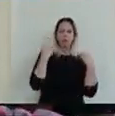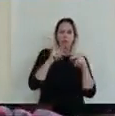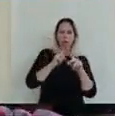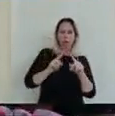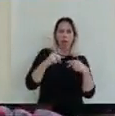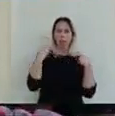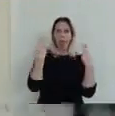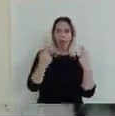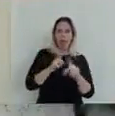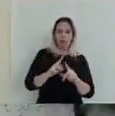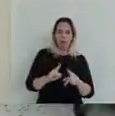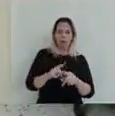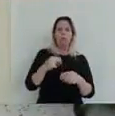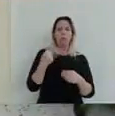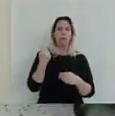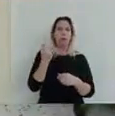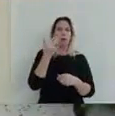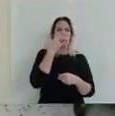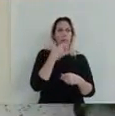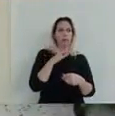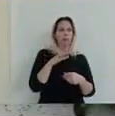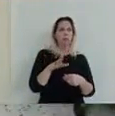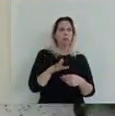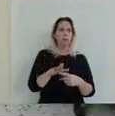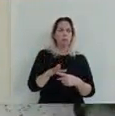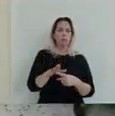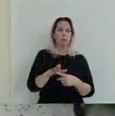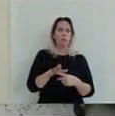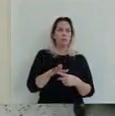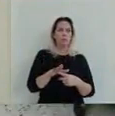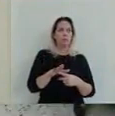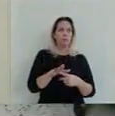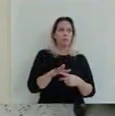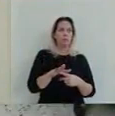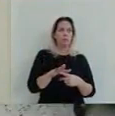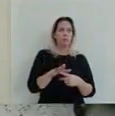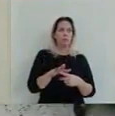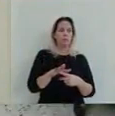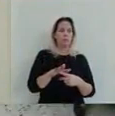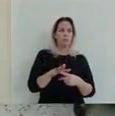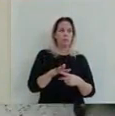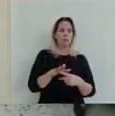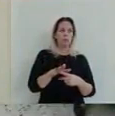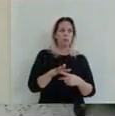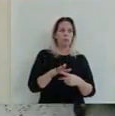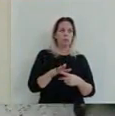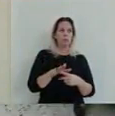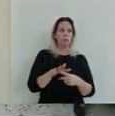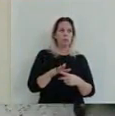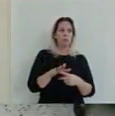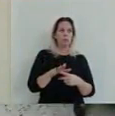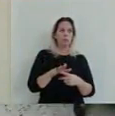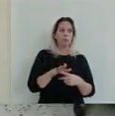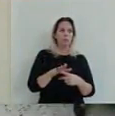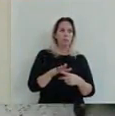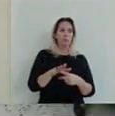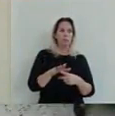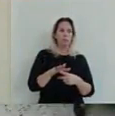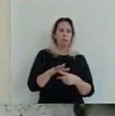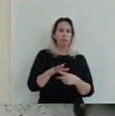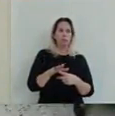muy preocupada, el caso puntual de los gimnasios, se han acercado a hablar con el Ejecutivo, a ver la posibilidad